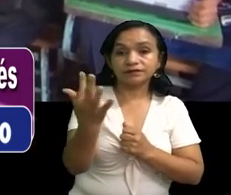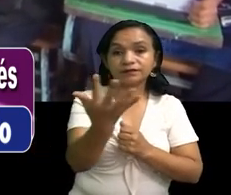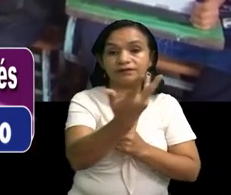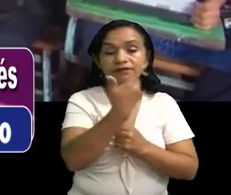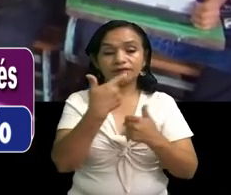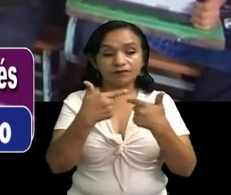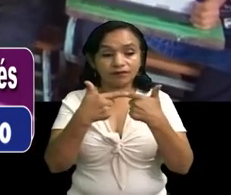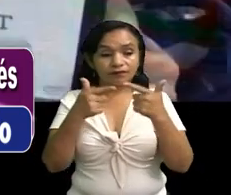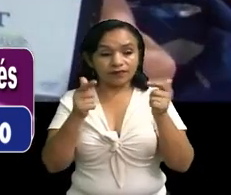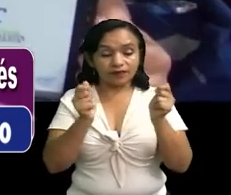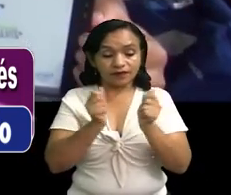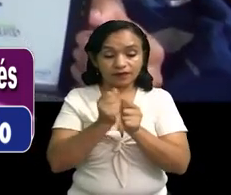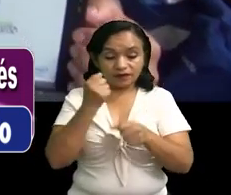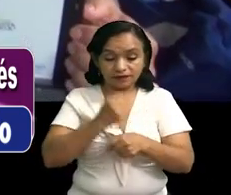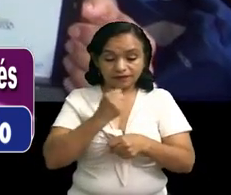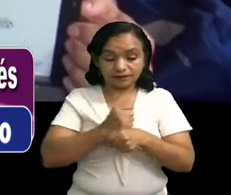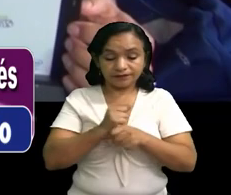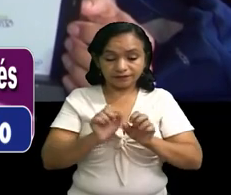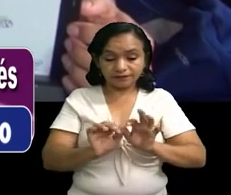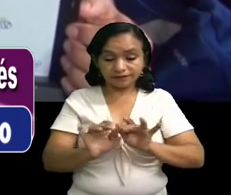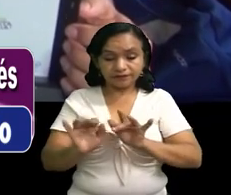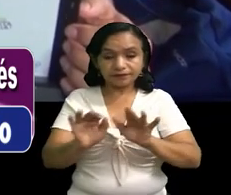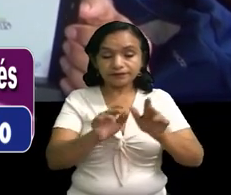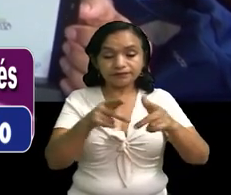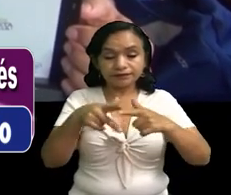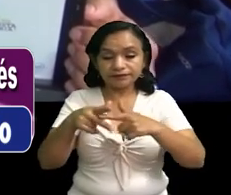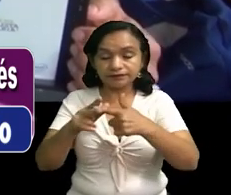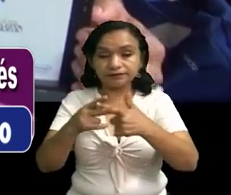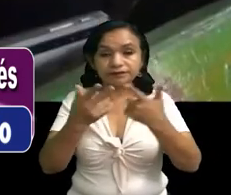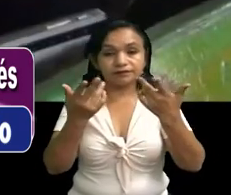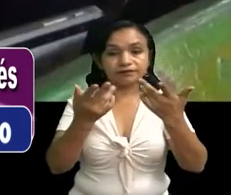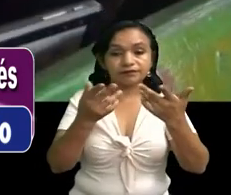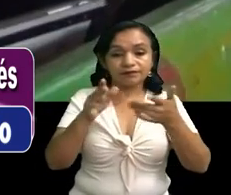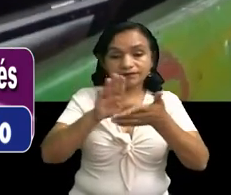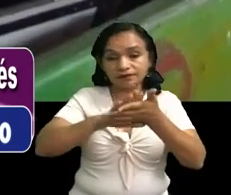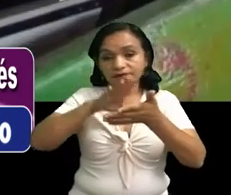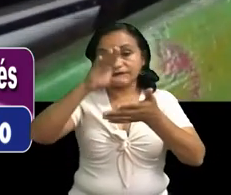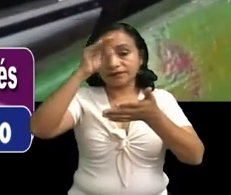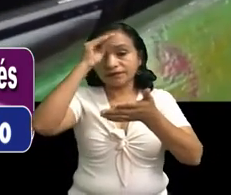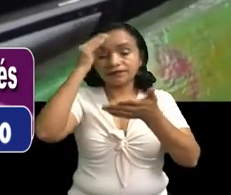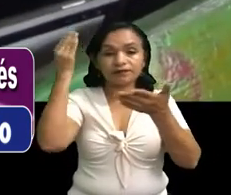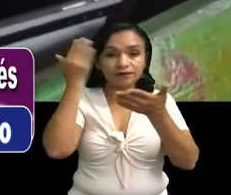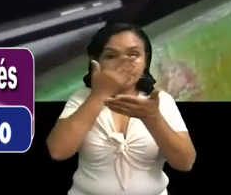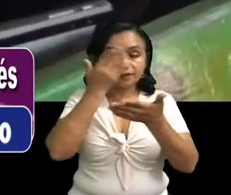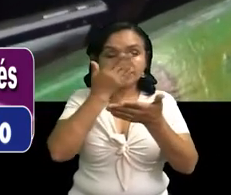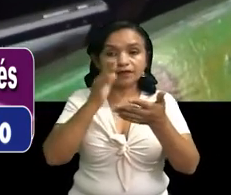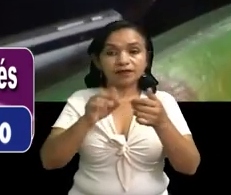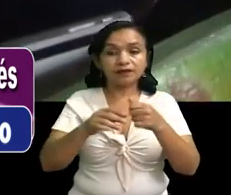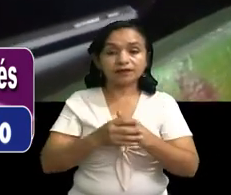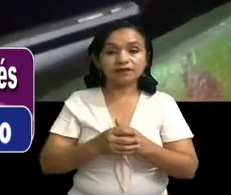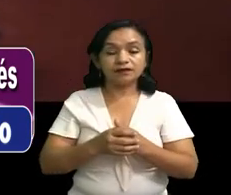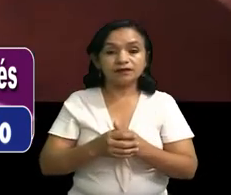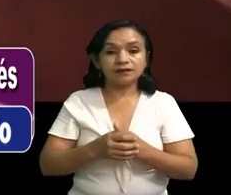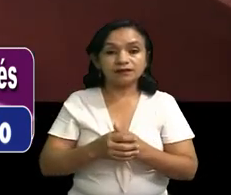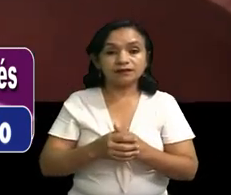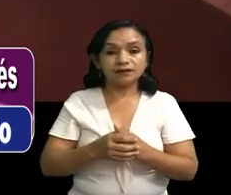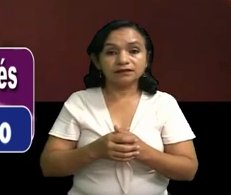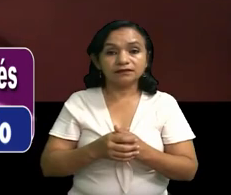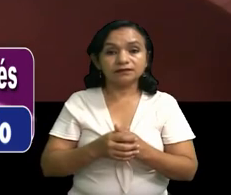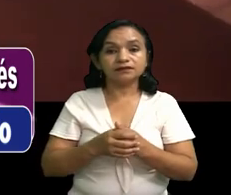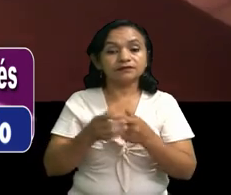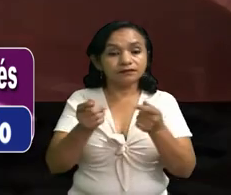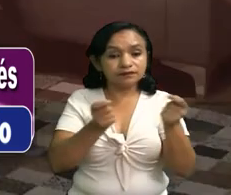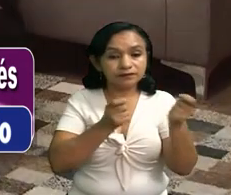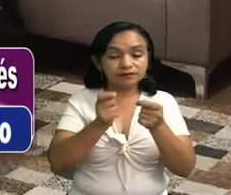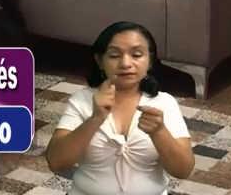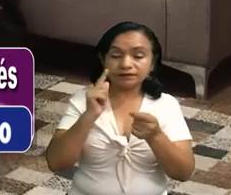equipo técnico. O sea, el equipo técnico tiene que capacitarse para hacer el manejo de